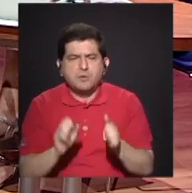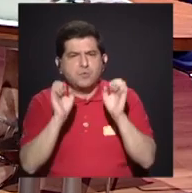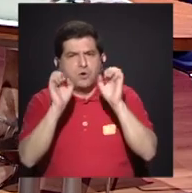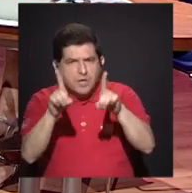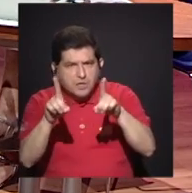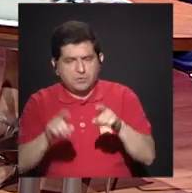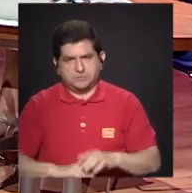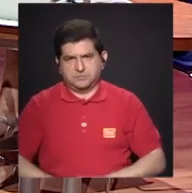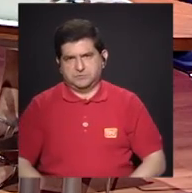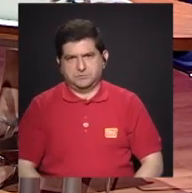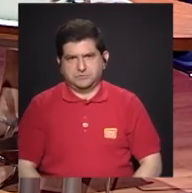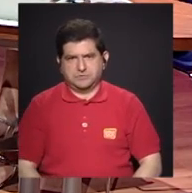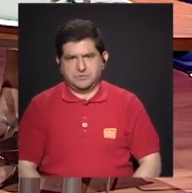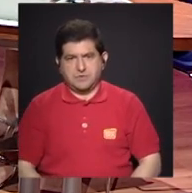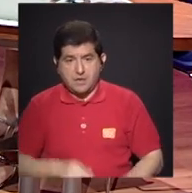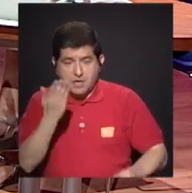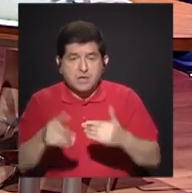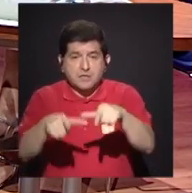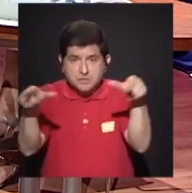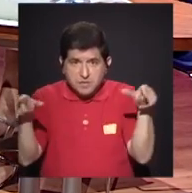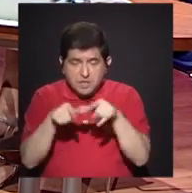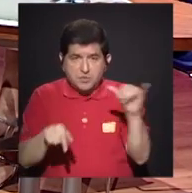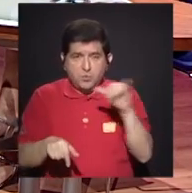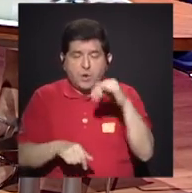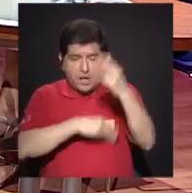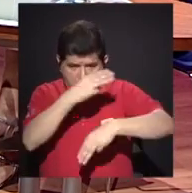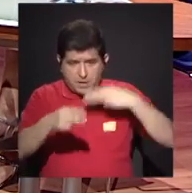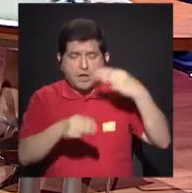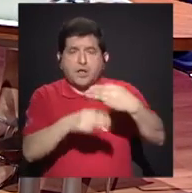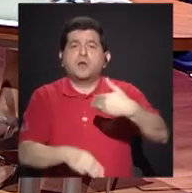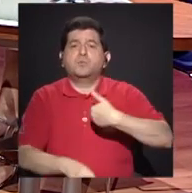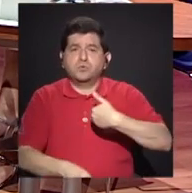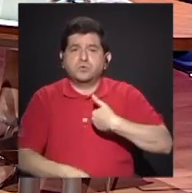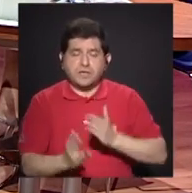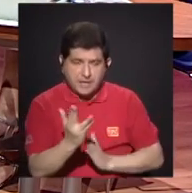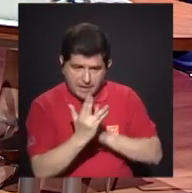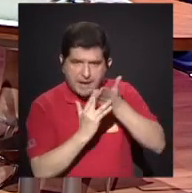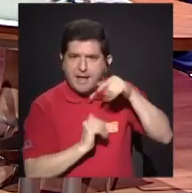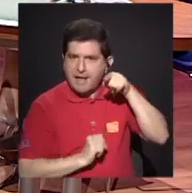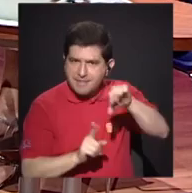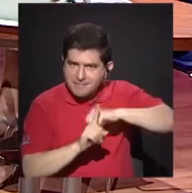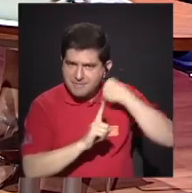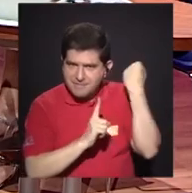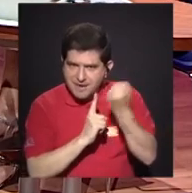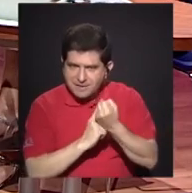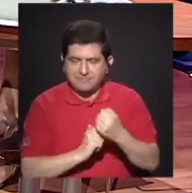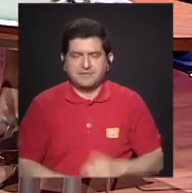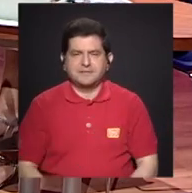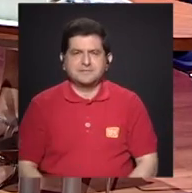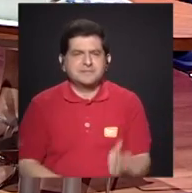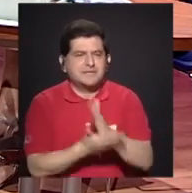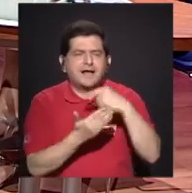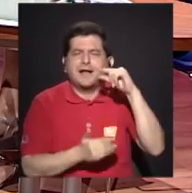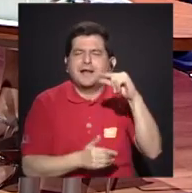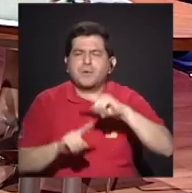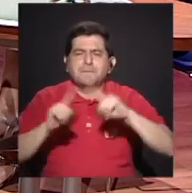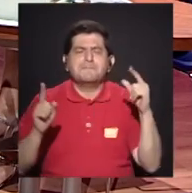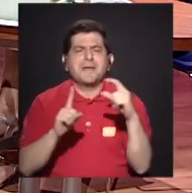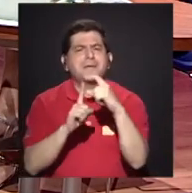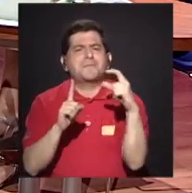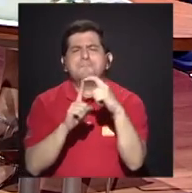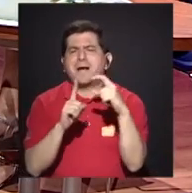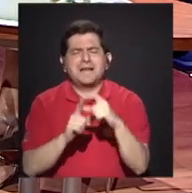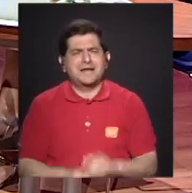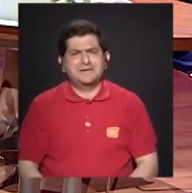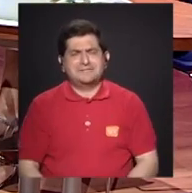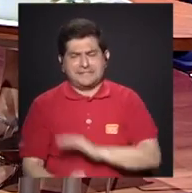educación, etcétera, y que hay lugar para ella también en el mundo a través de esto. Y las palabras. Algo tan pequeño, pero es que las palabras están